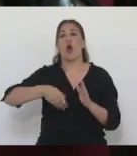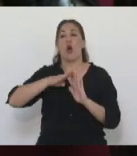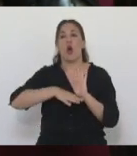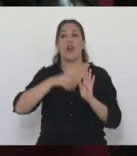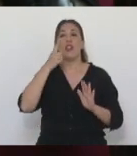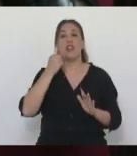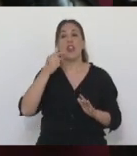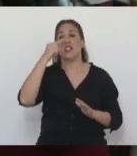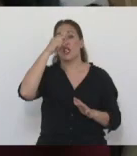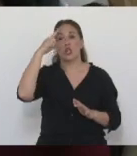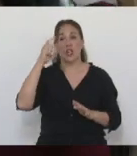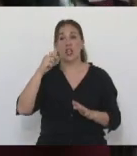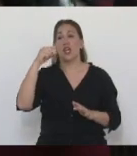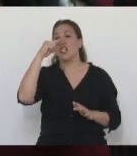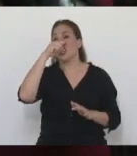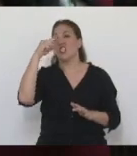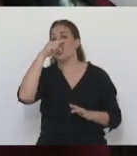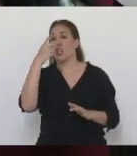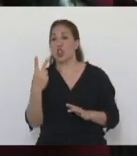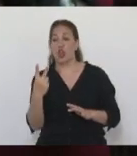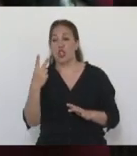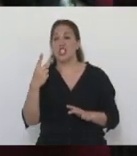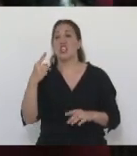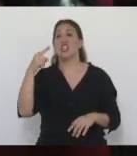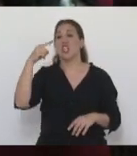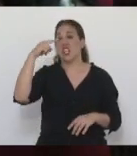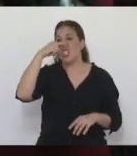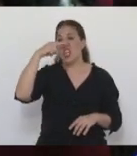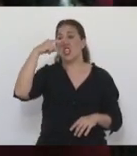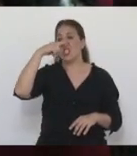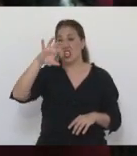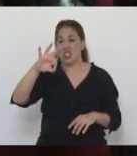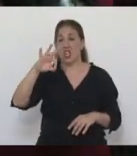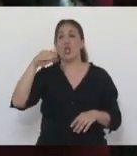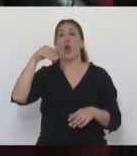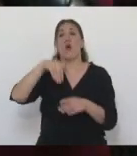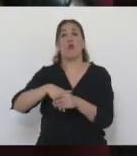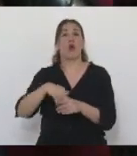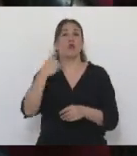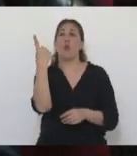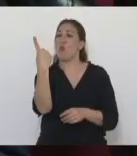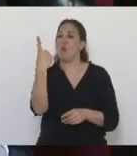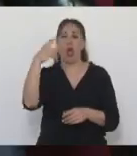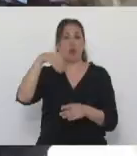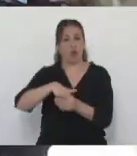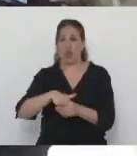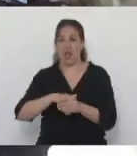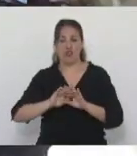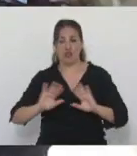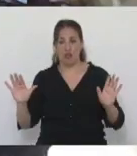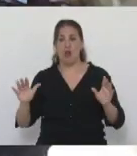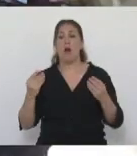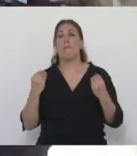790, 772 y 770 y votar en una sola votación. Para que lo